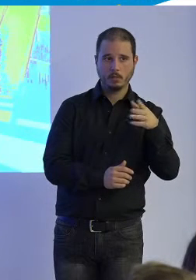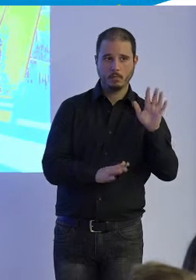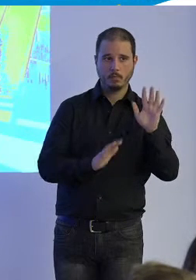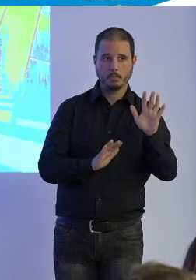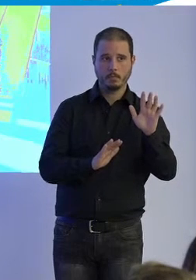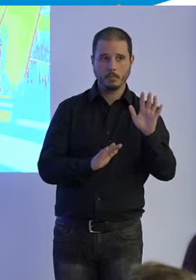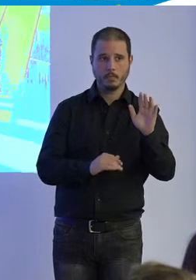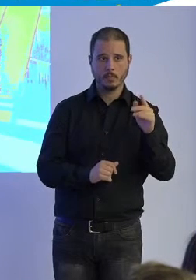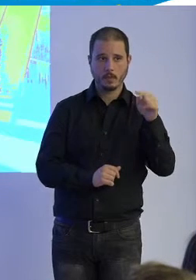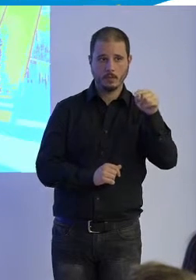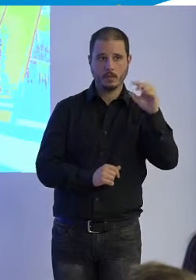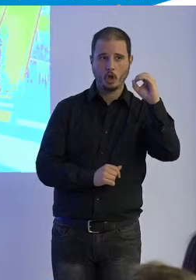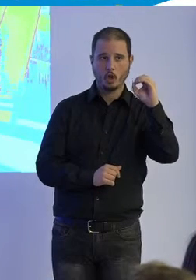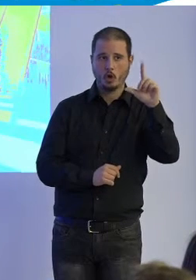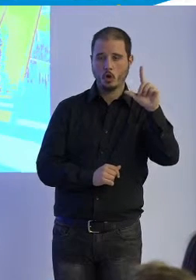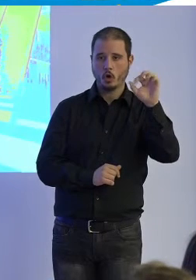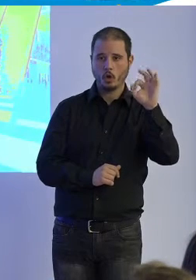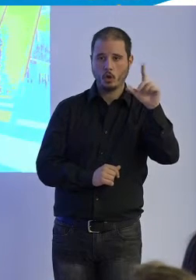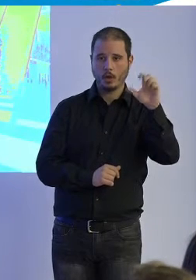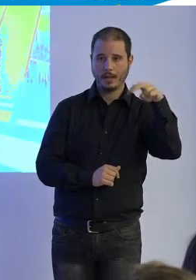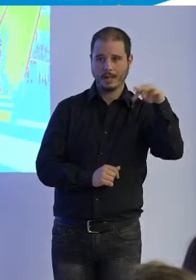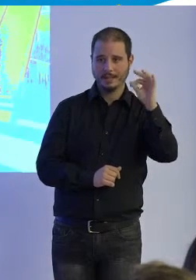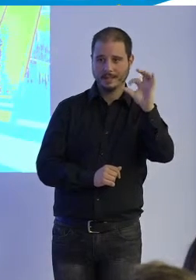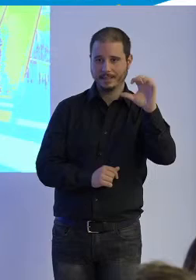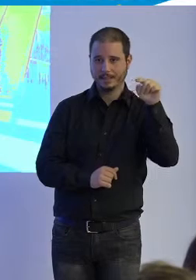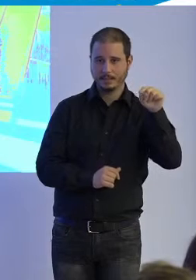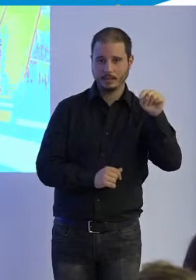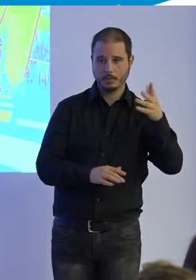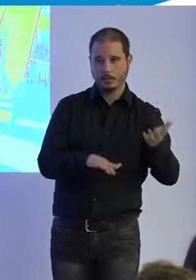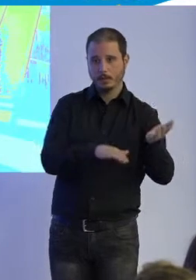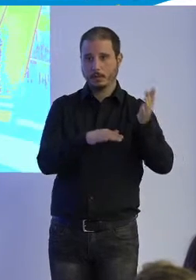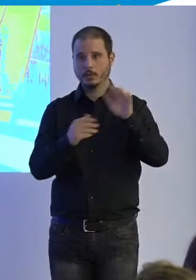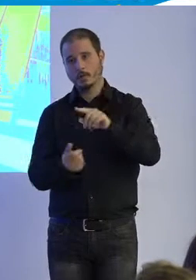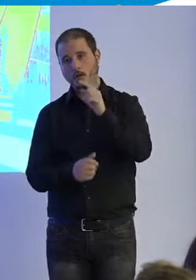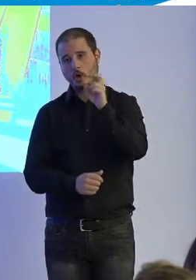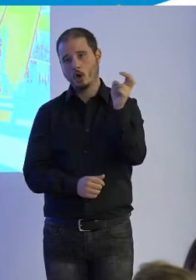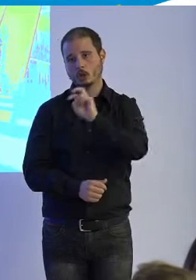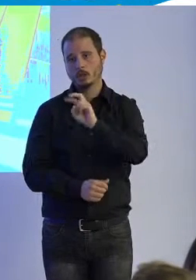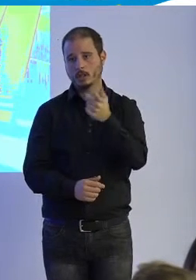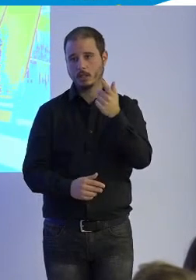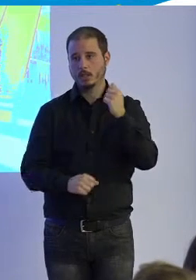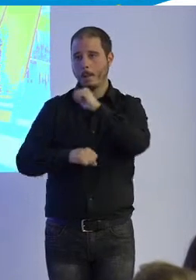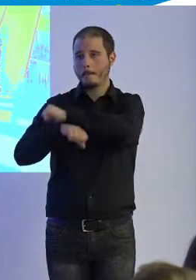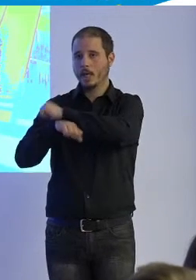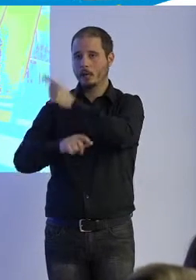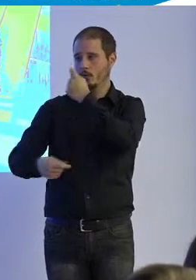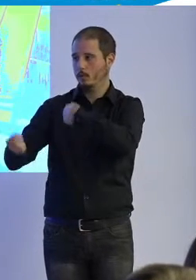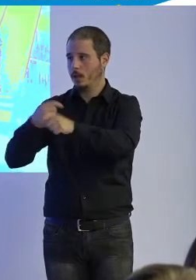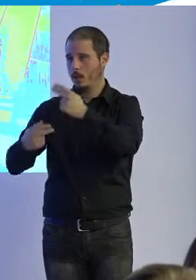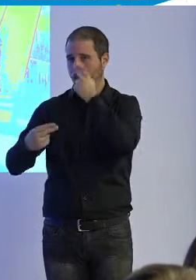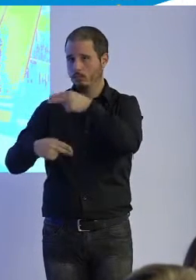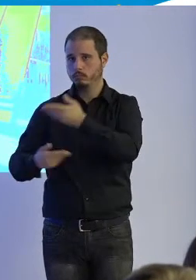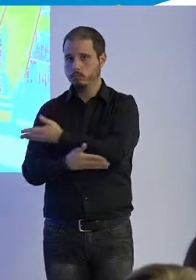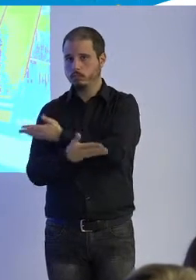gafas de Microsoft también, que se van a lanzar a gran público a finales, o sea, a principios de este